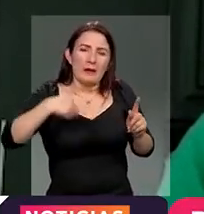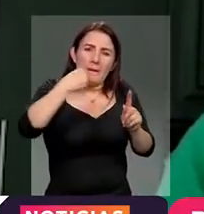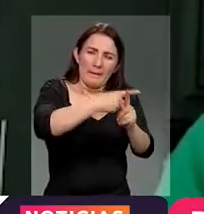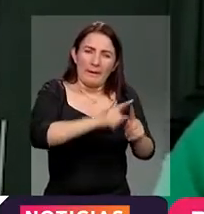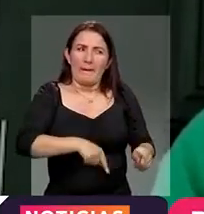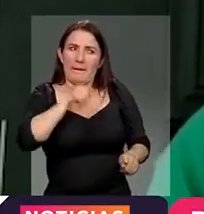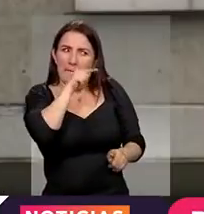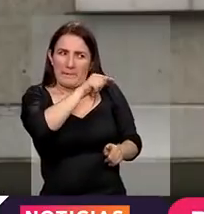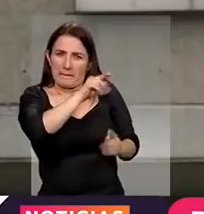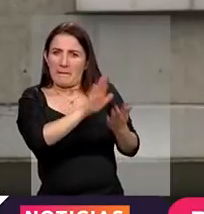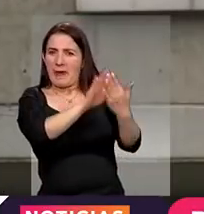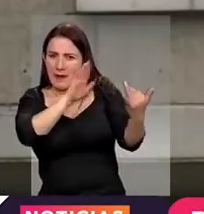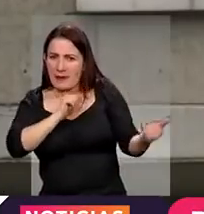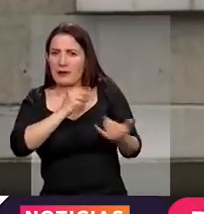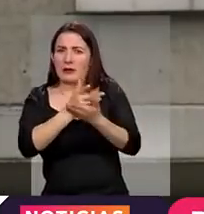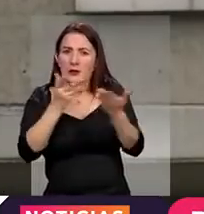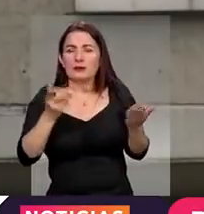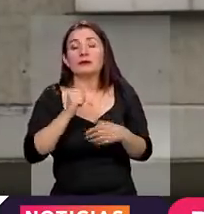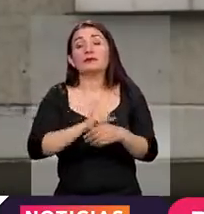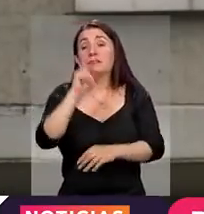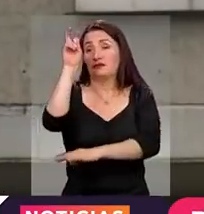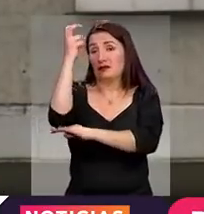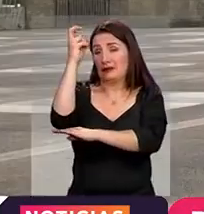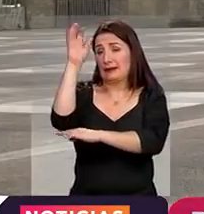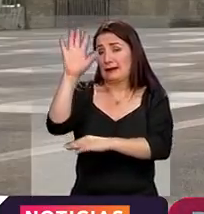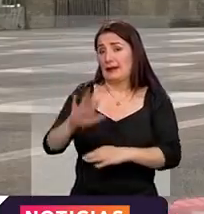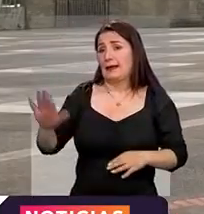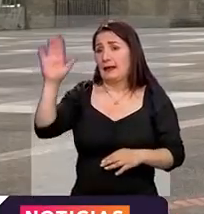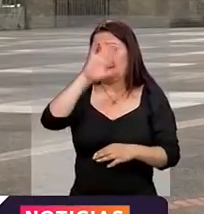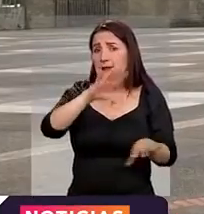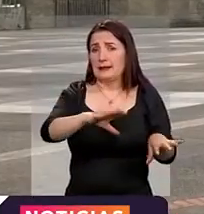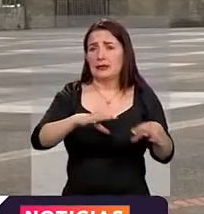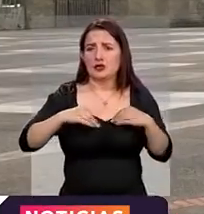señalamientos. La Fiscalía General de la Nación asumió la investigación.